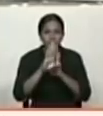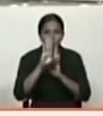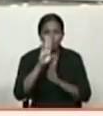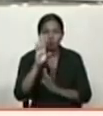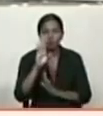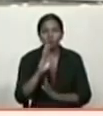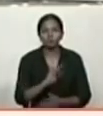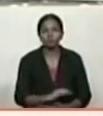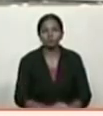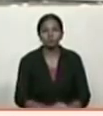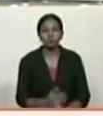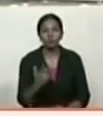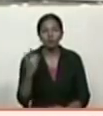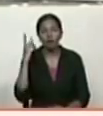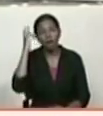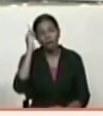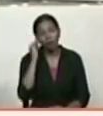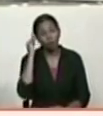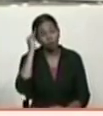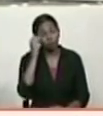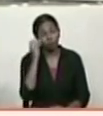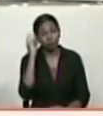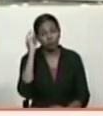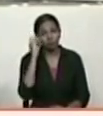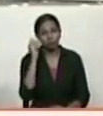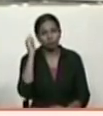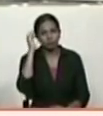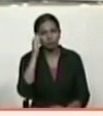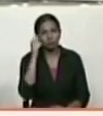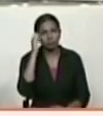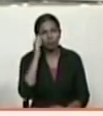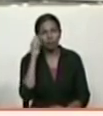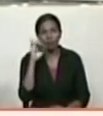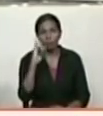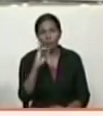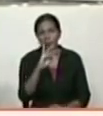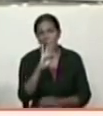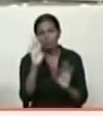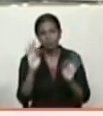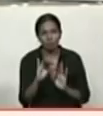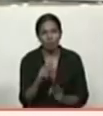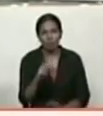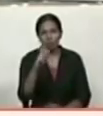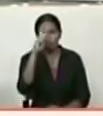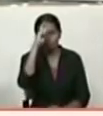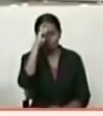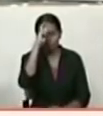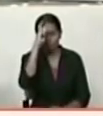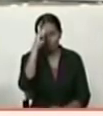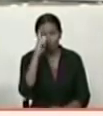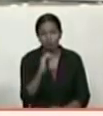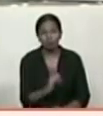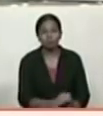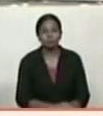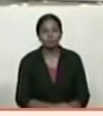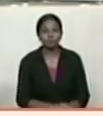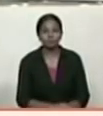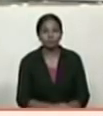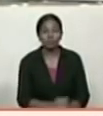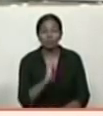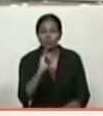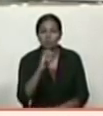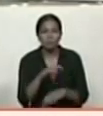potencia europea como lo es Turquía. Importante que el ministro Çavuşoğlu